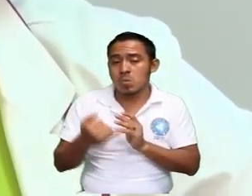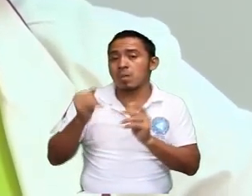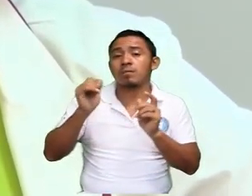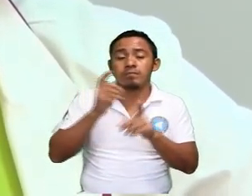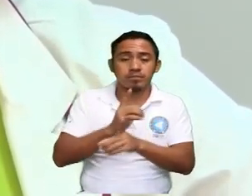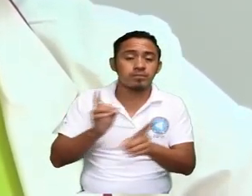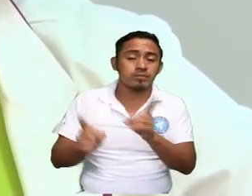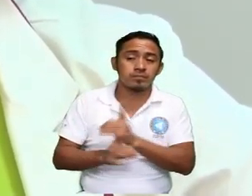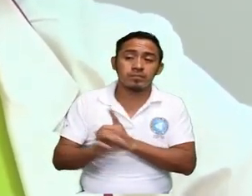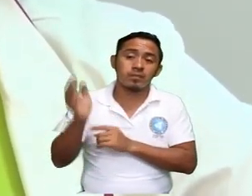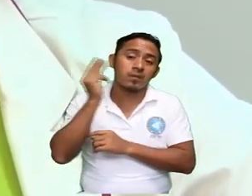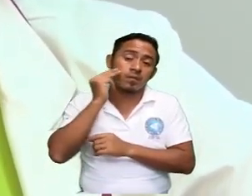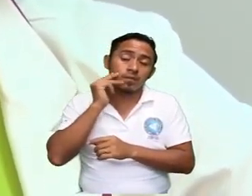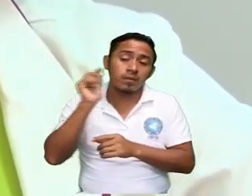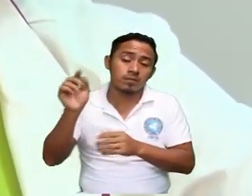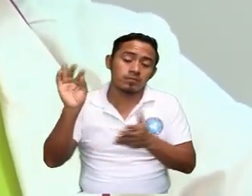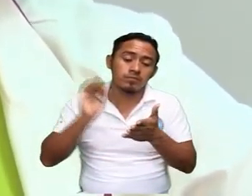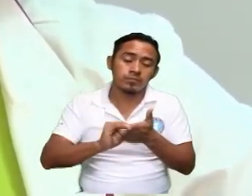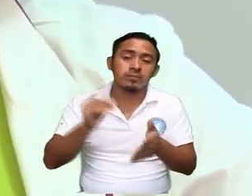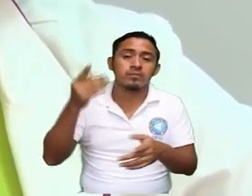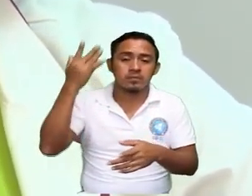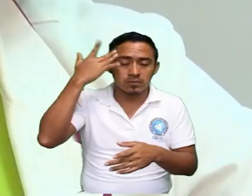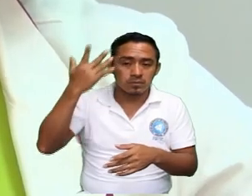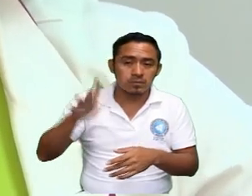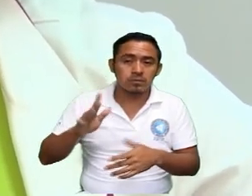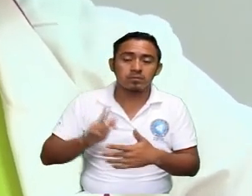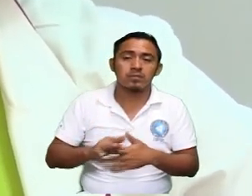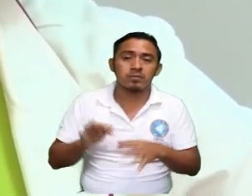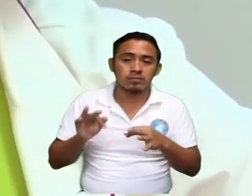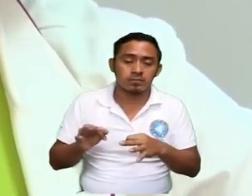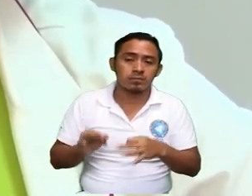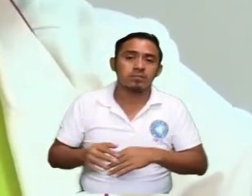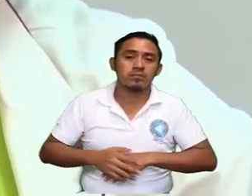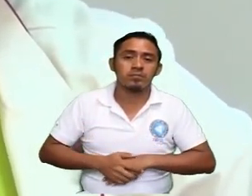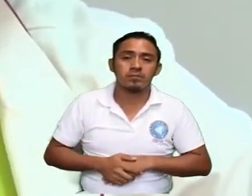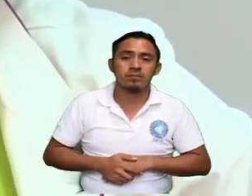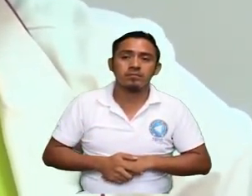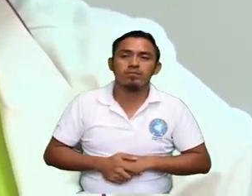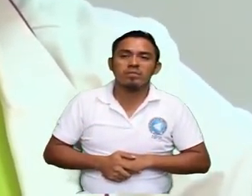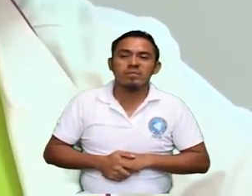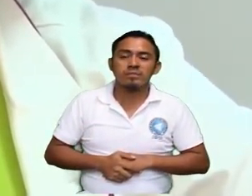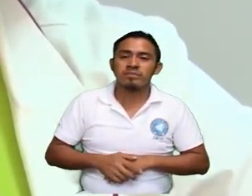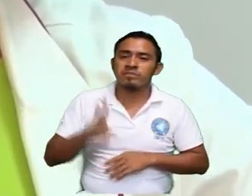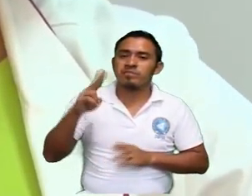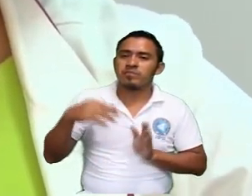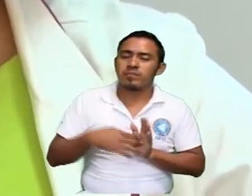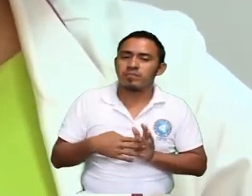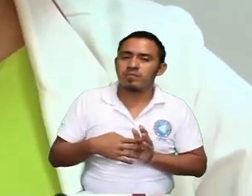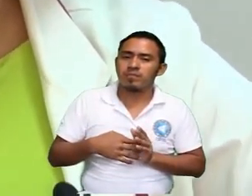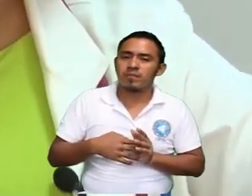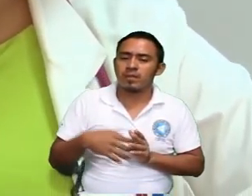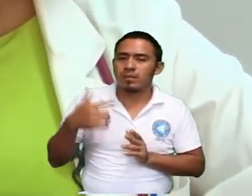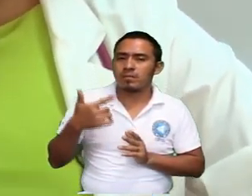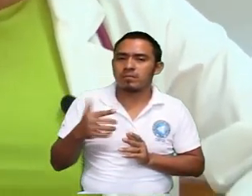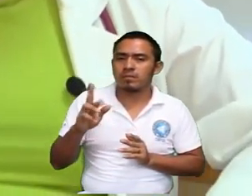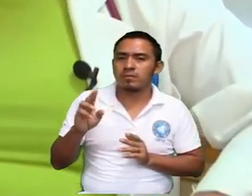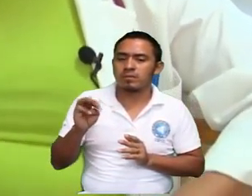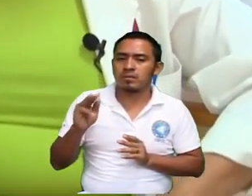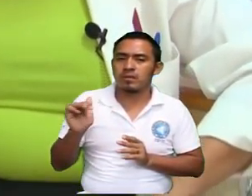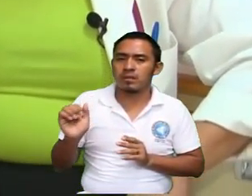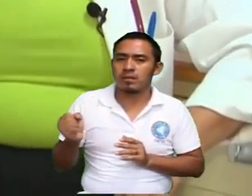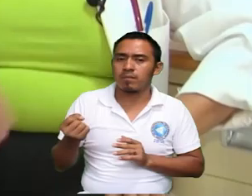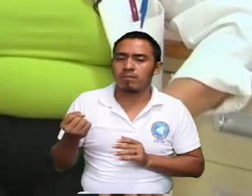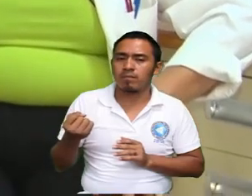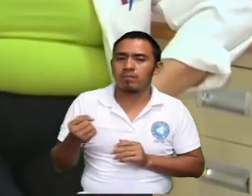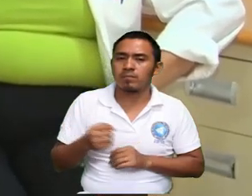le explicamos a la mamá y para que ellas estén empoderadas y lo hagan bien. Cuando hablamos de 2.000 gramos, tradúzcamelo a libra, doctora, porque es el